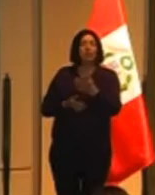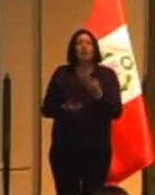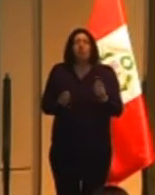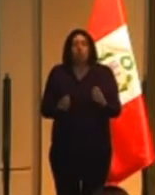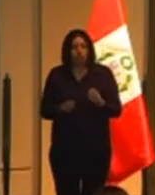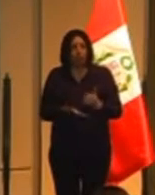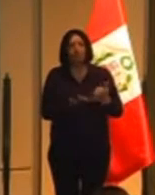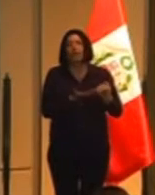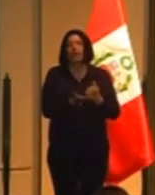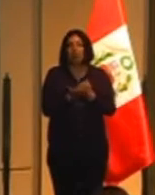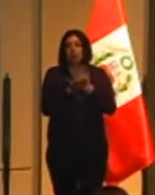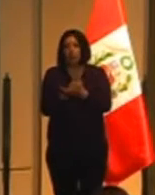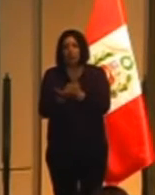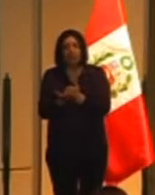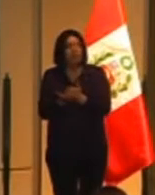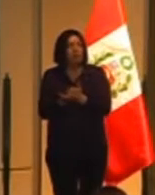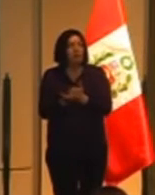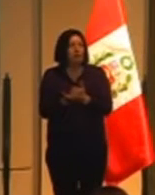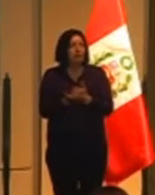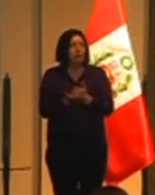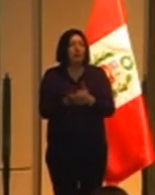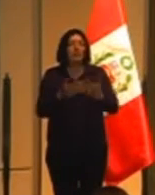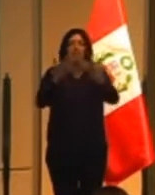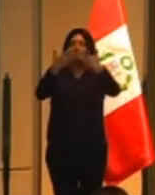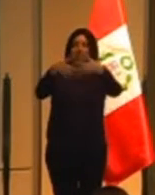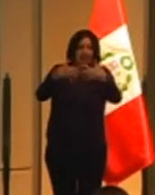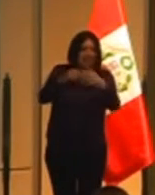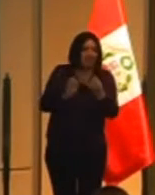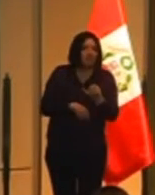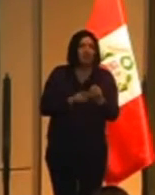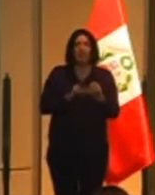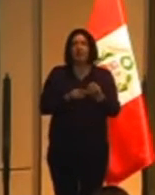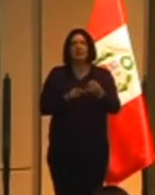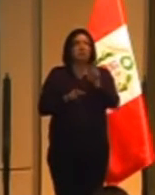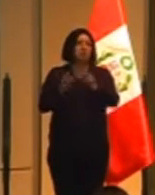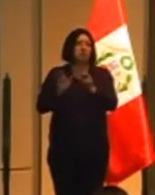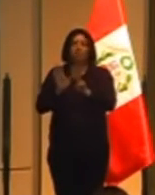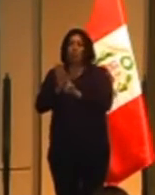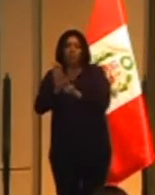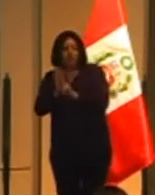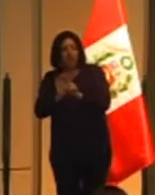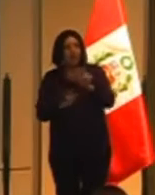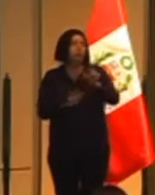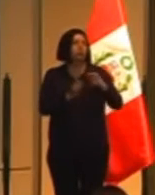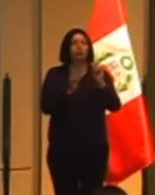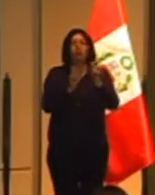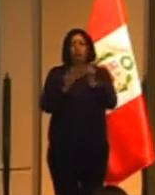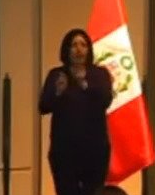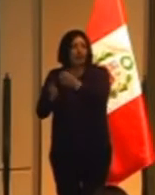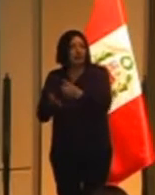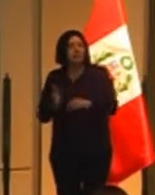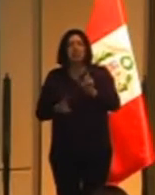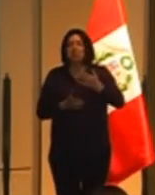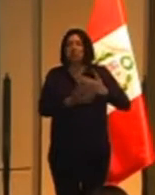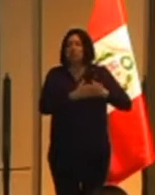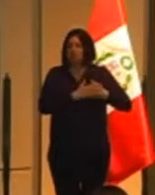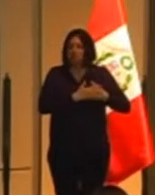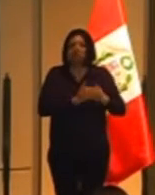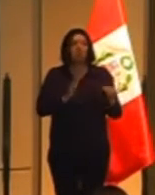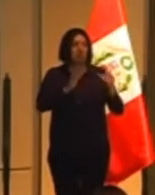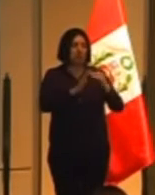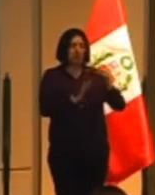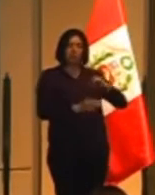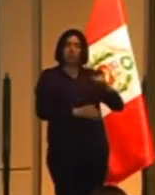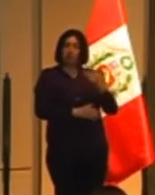concurso del empresariado, voluntarios, donantes, gente de buena voluntad, la municipalidad